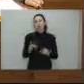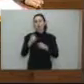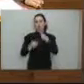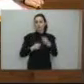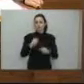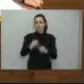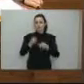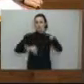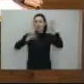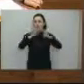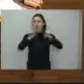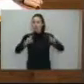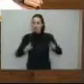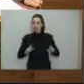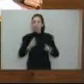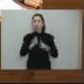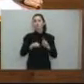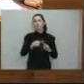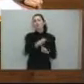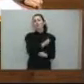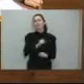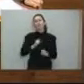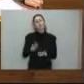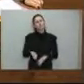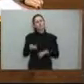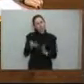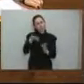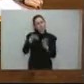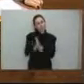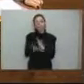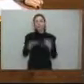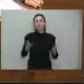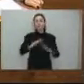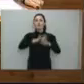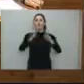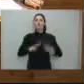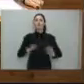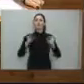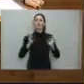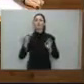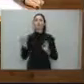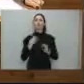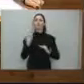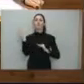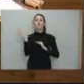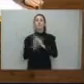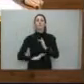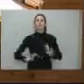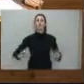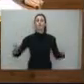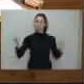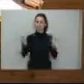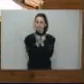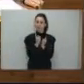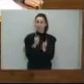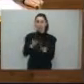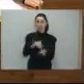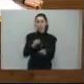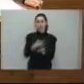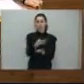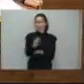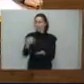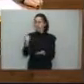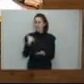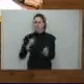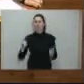los emprendedores y también a los autónomos. En definitiva, que se acorte el plazo medio de cobro de las deudas,